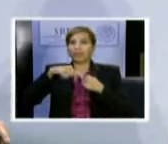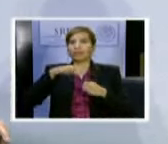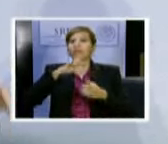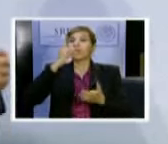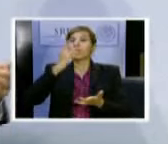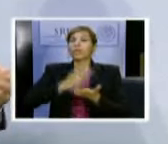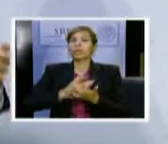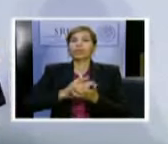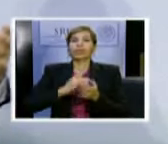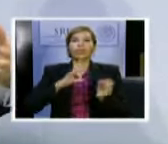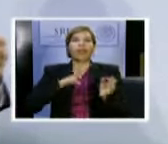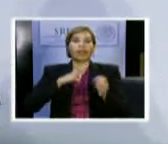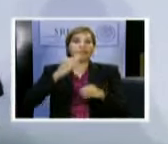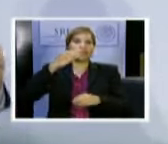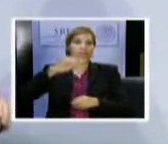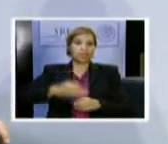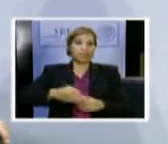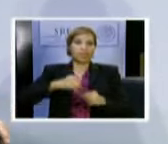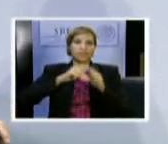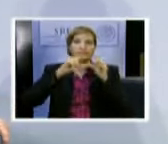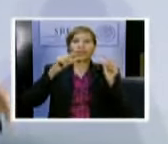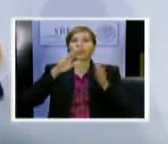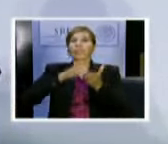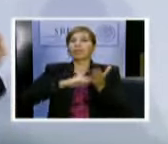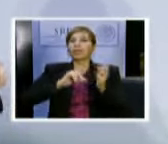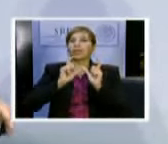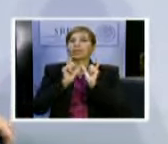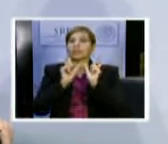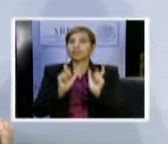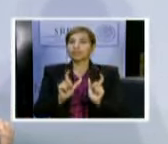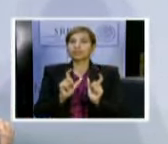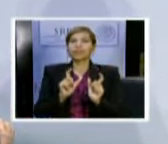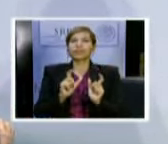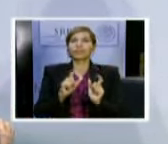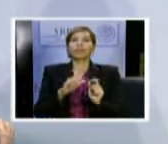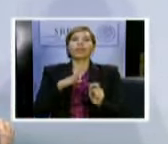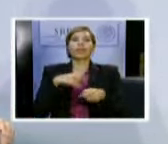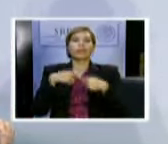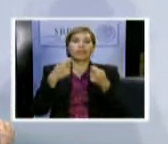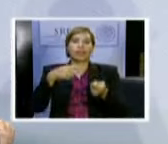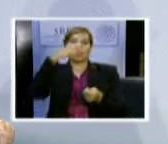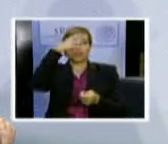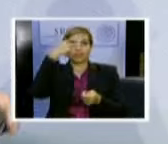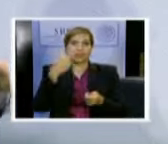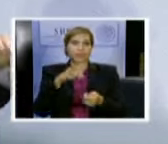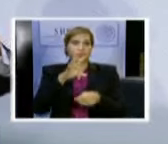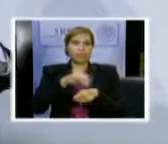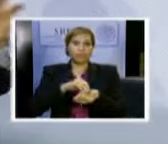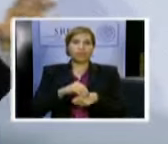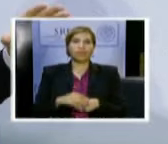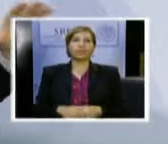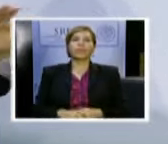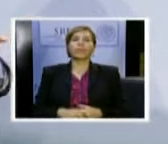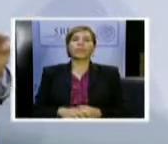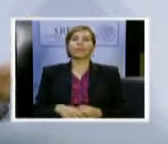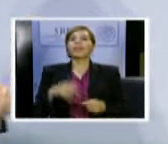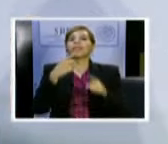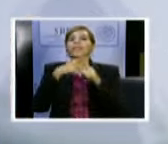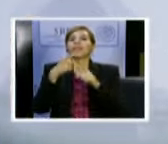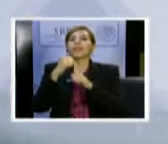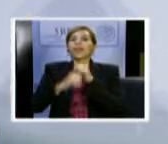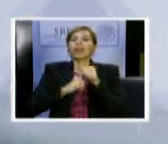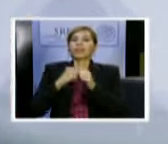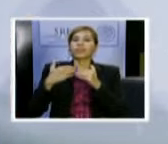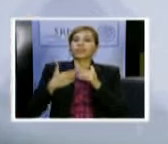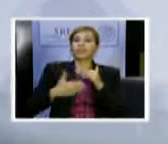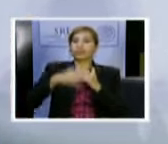caso de esta aceptación de un documento que emite México. Pero a través de los diferentes años